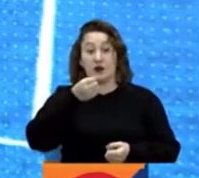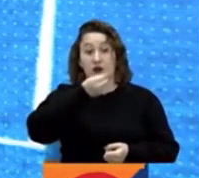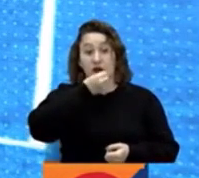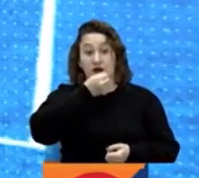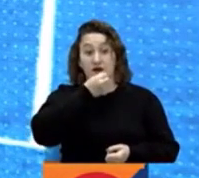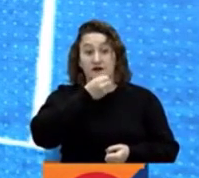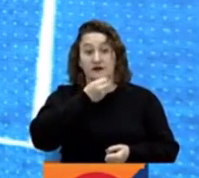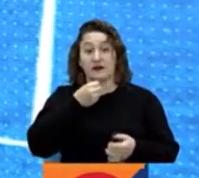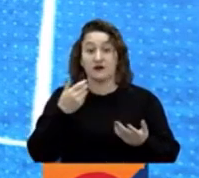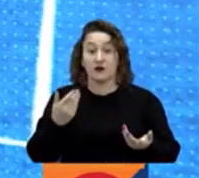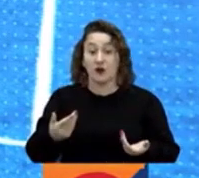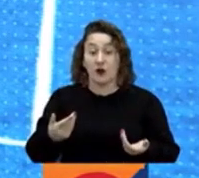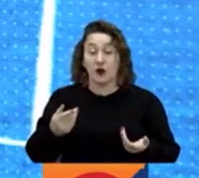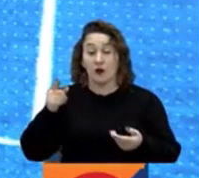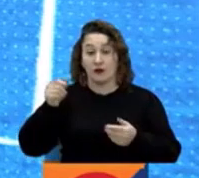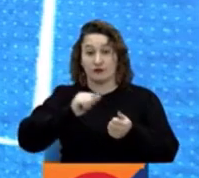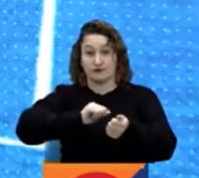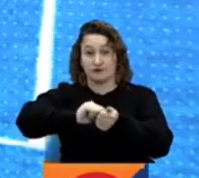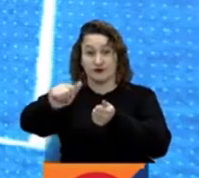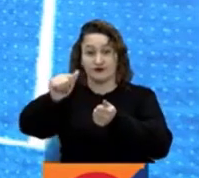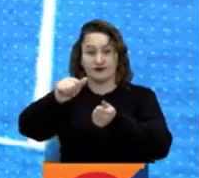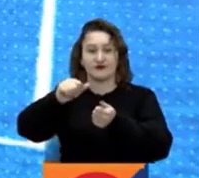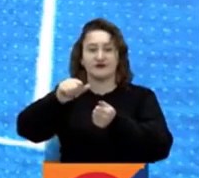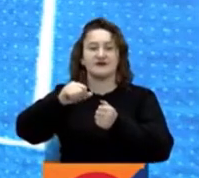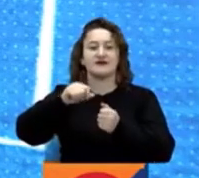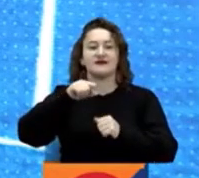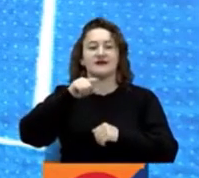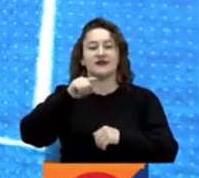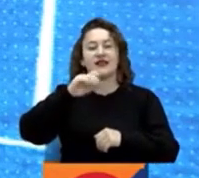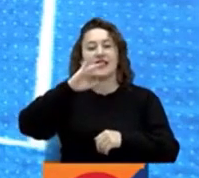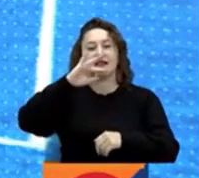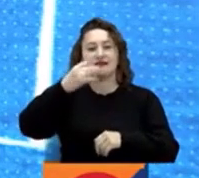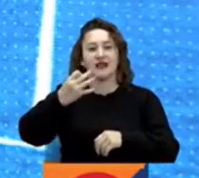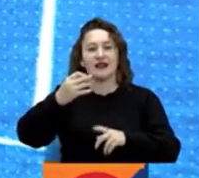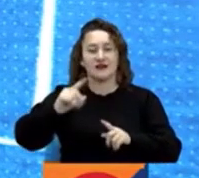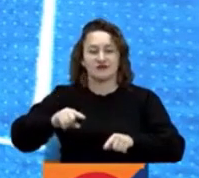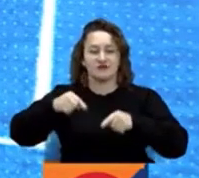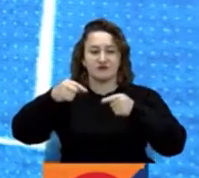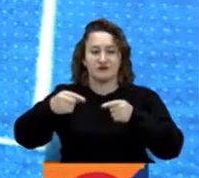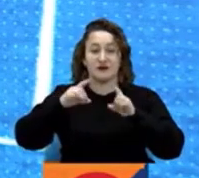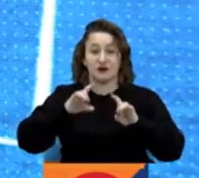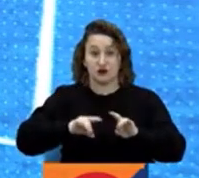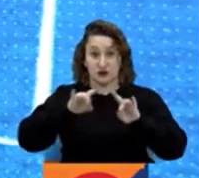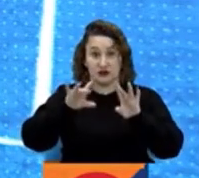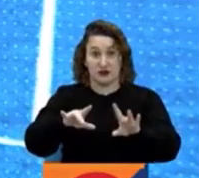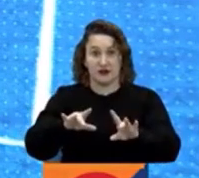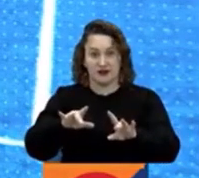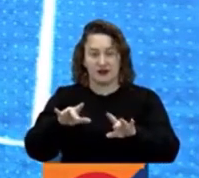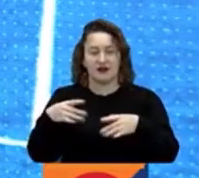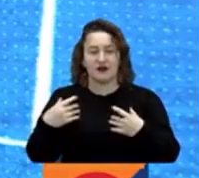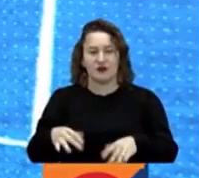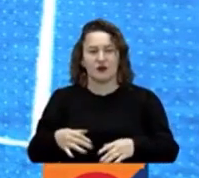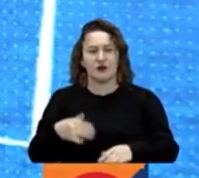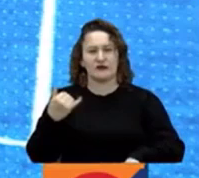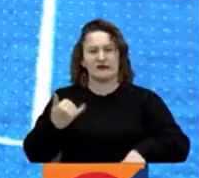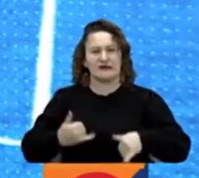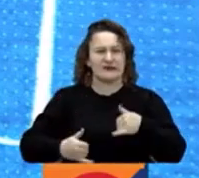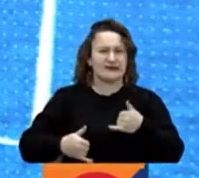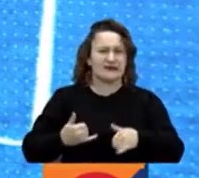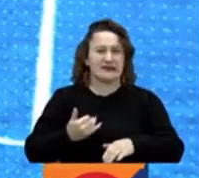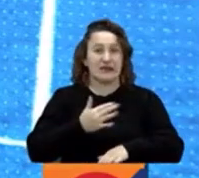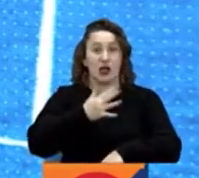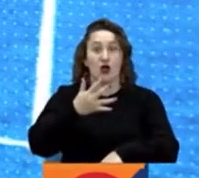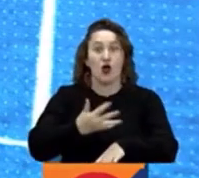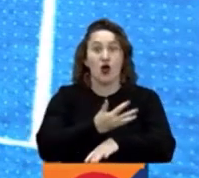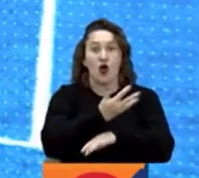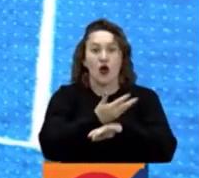de Andy Murray, quien acaba de clasificar a tercera ronda del Abierto de Australia, esto luego de jugar más de 5 horas. Por